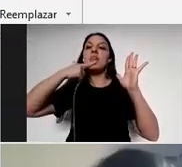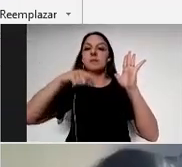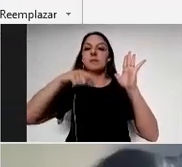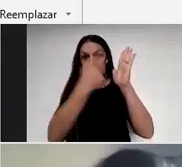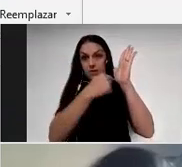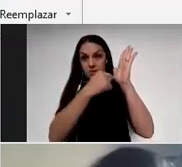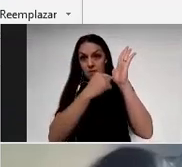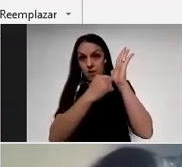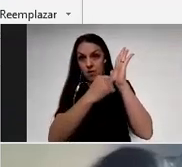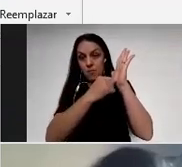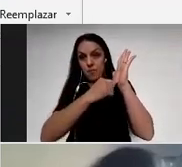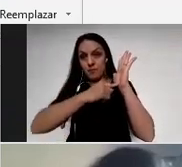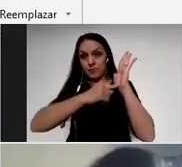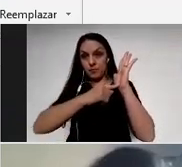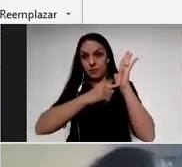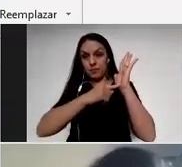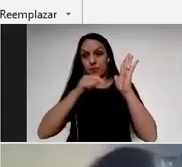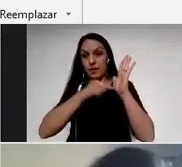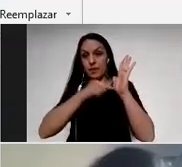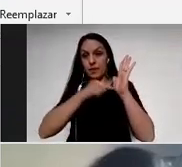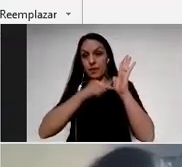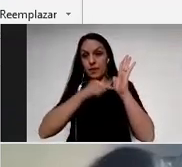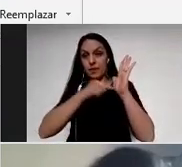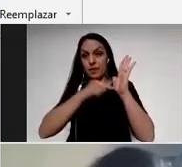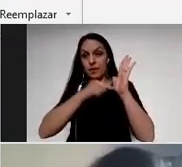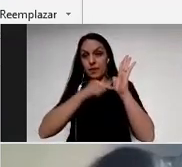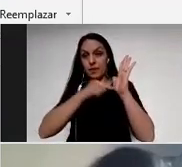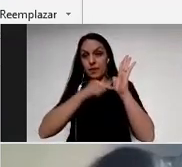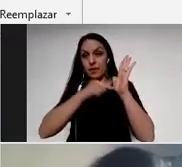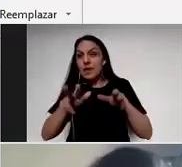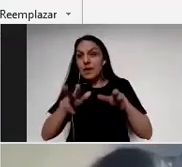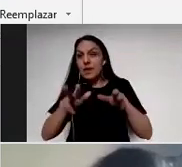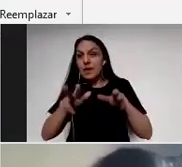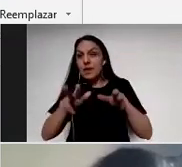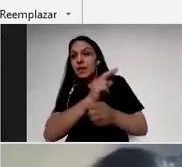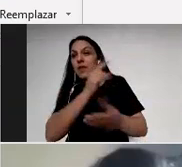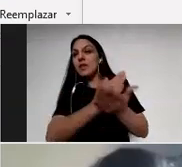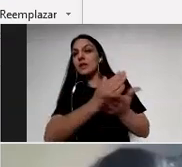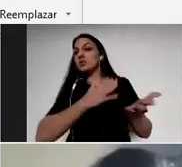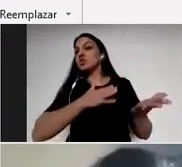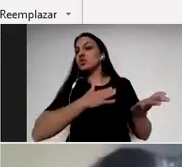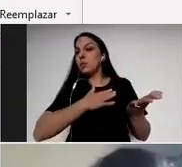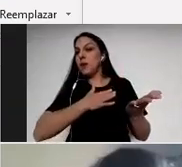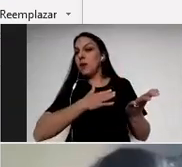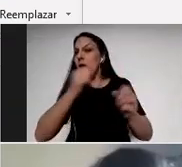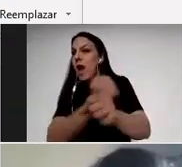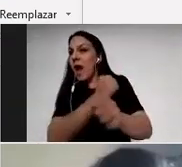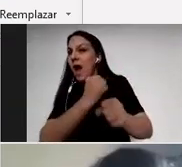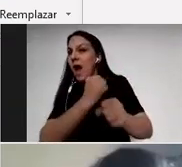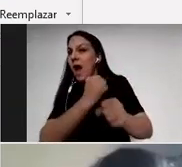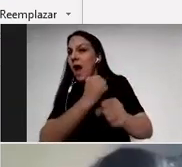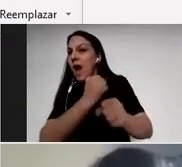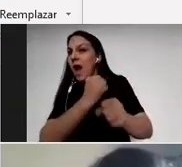universal e interamericano de los derechos humanos va aprobando distintos tratados en materia de derechos humanos.